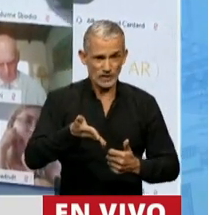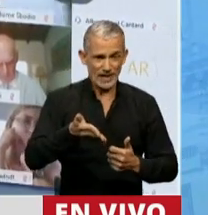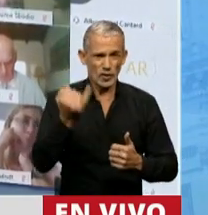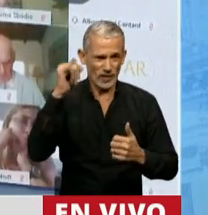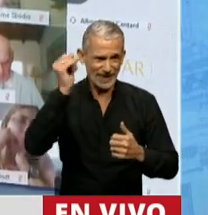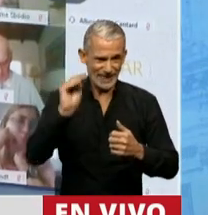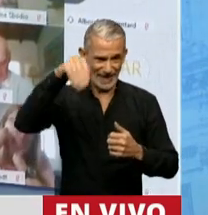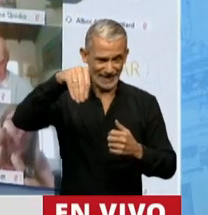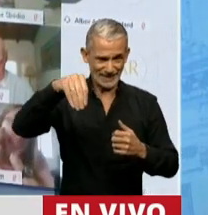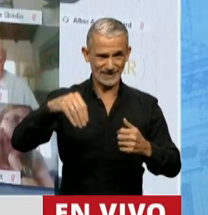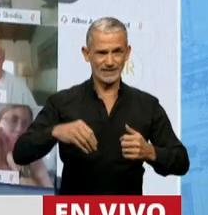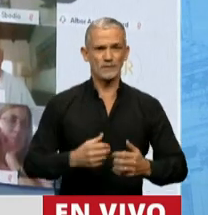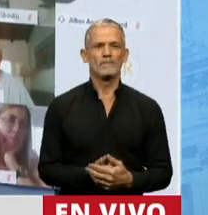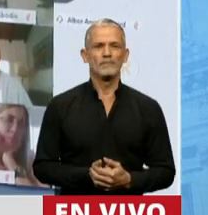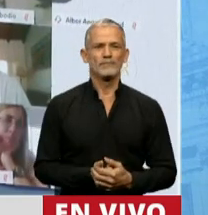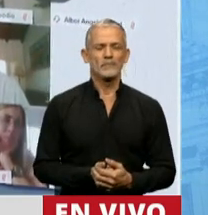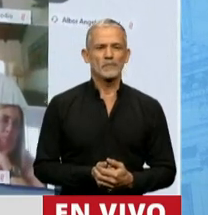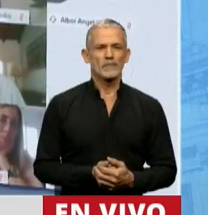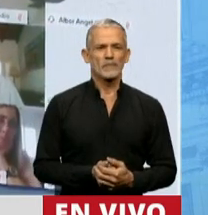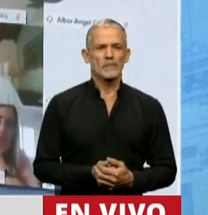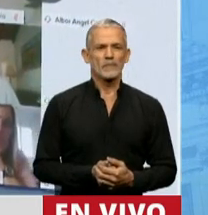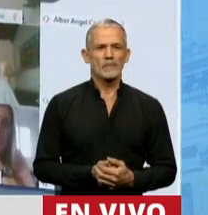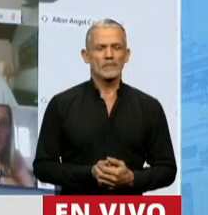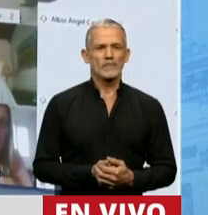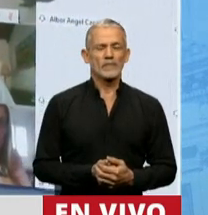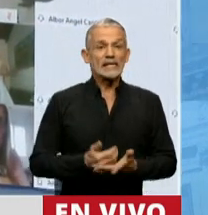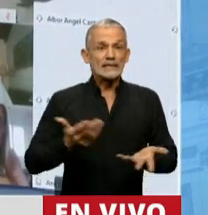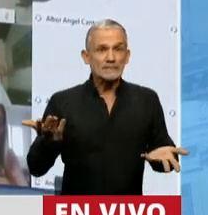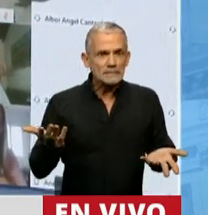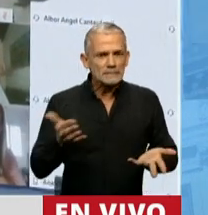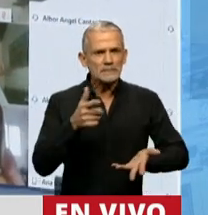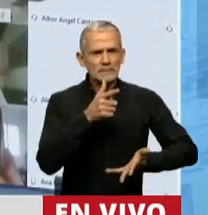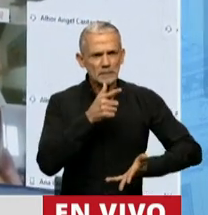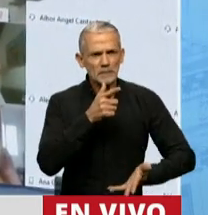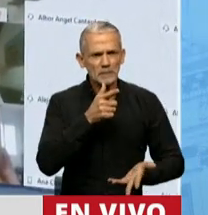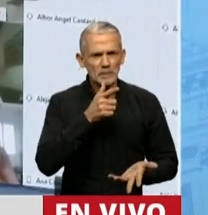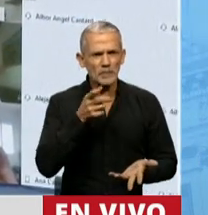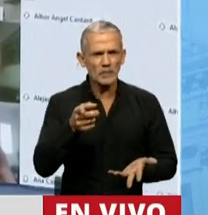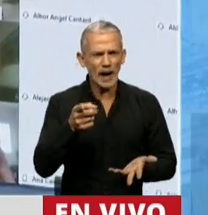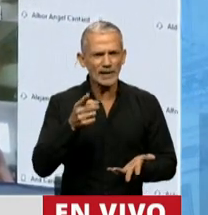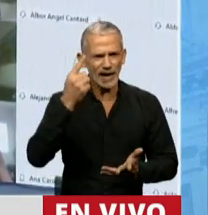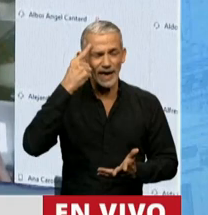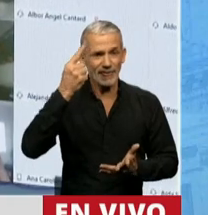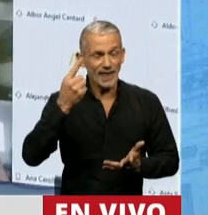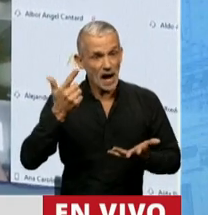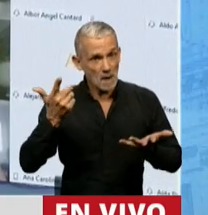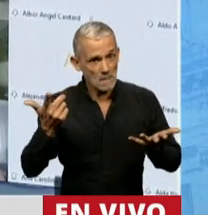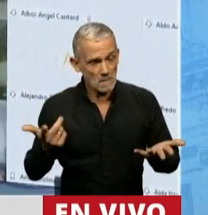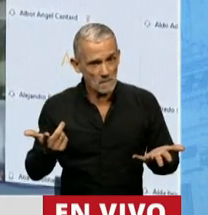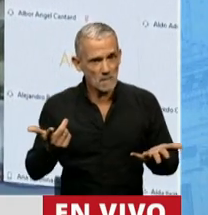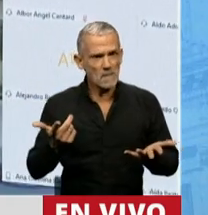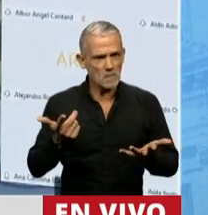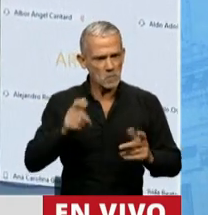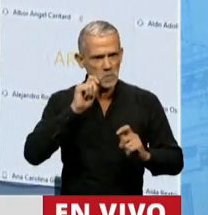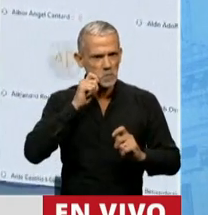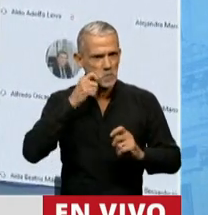de interés. Parece una iniciativa